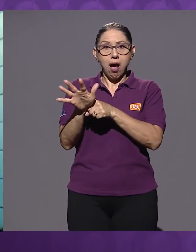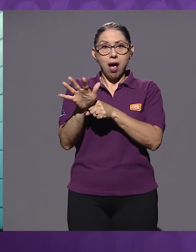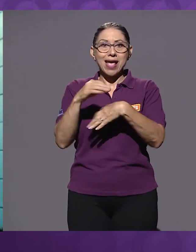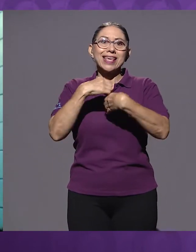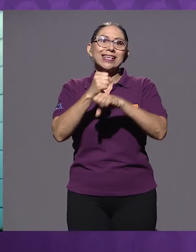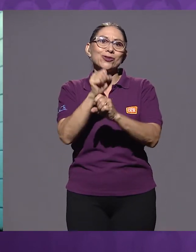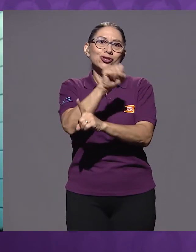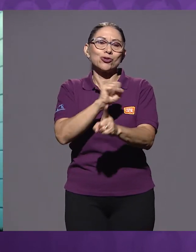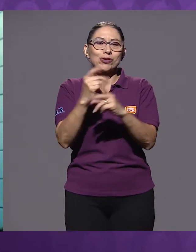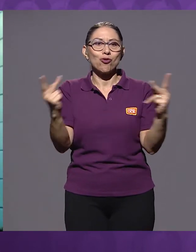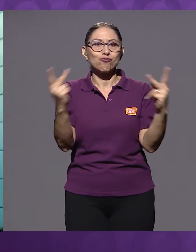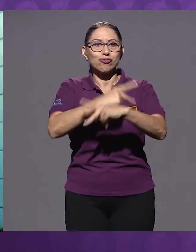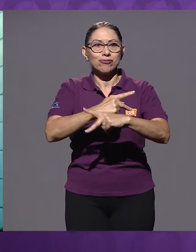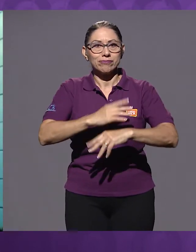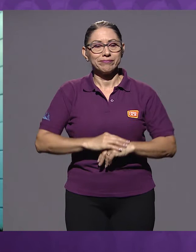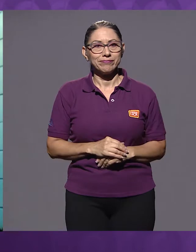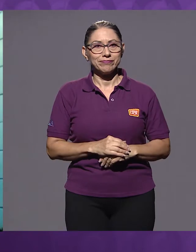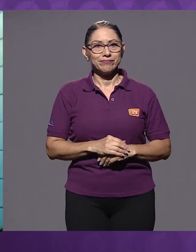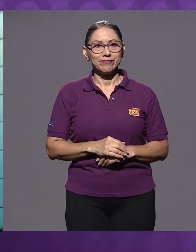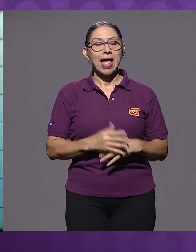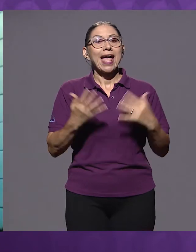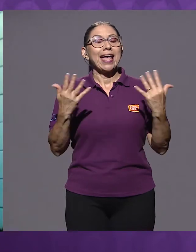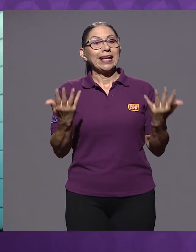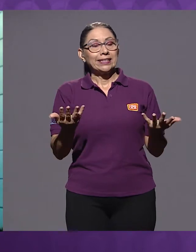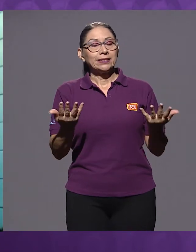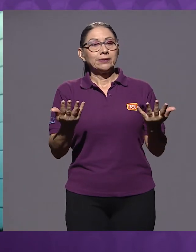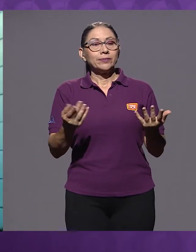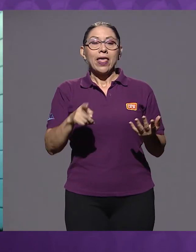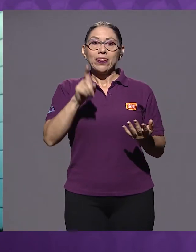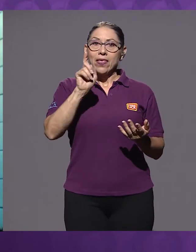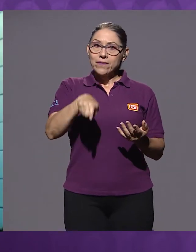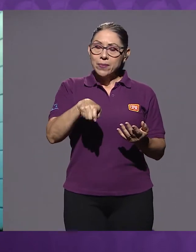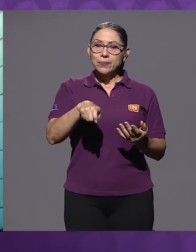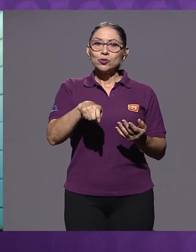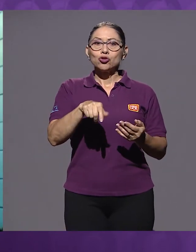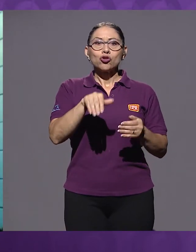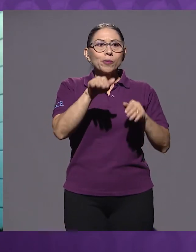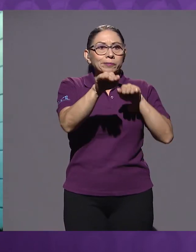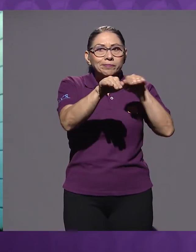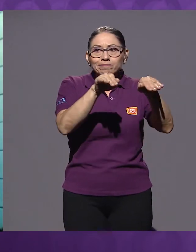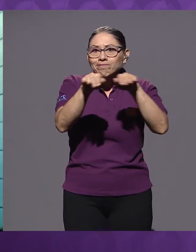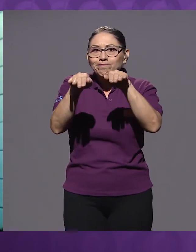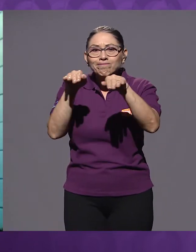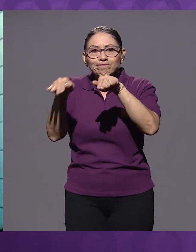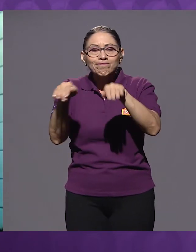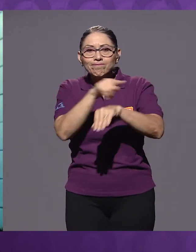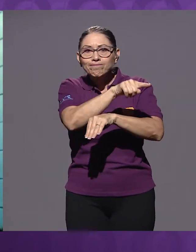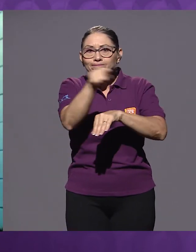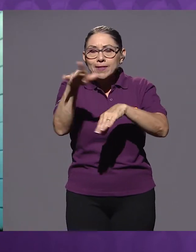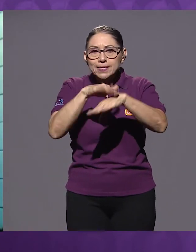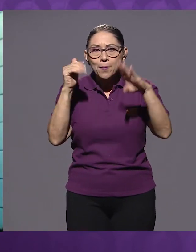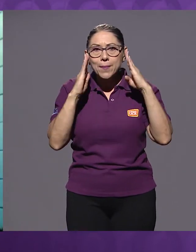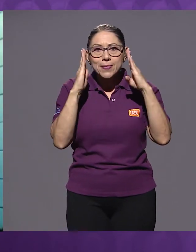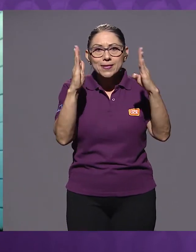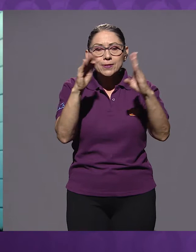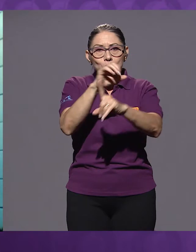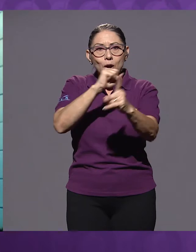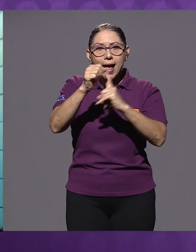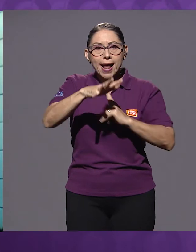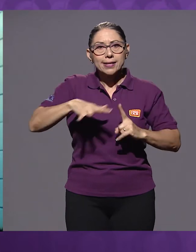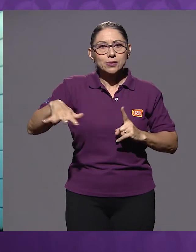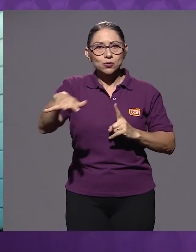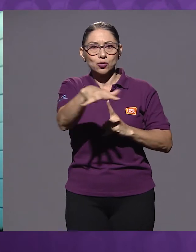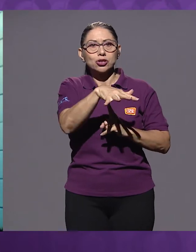agravar esa situación. De ahí es donde sí tenemos que hacer un gran llamado de atención a lo que es en la